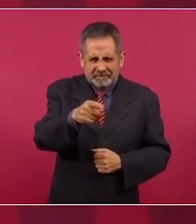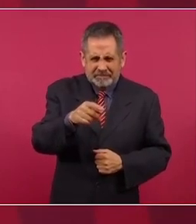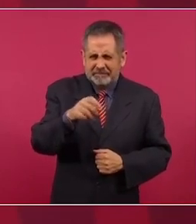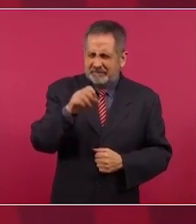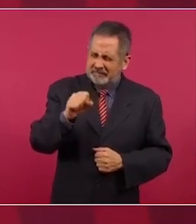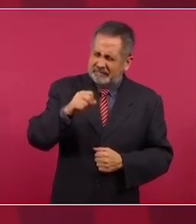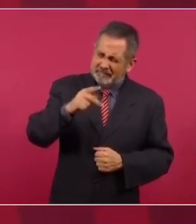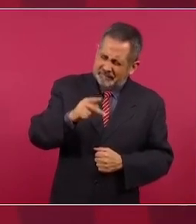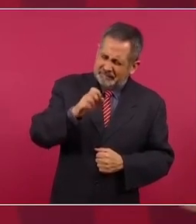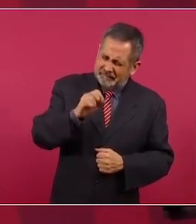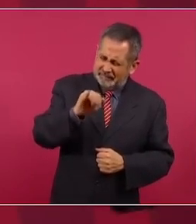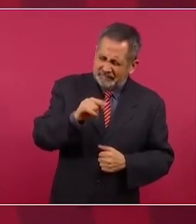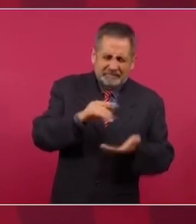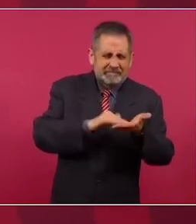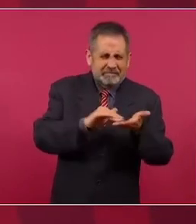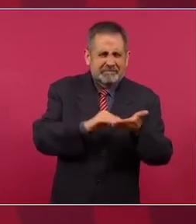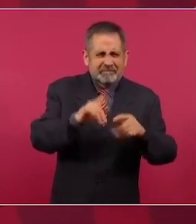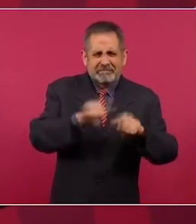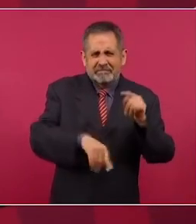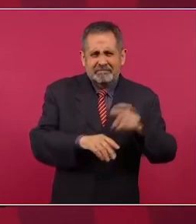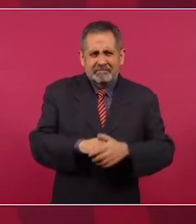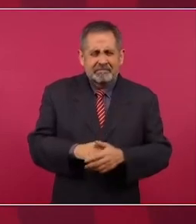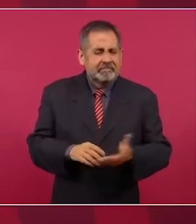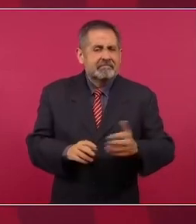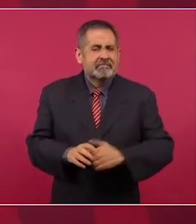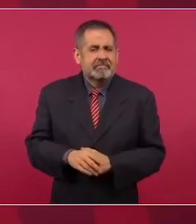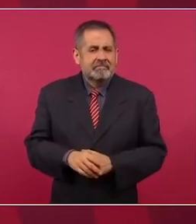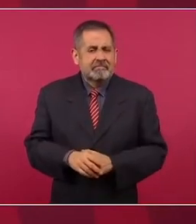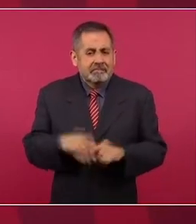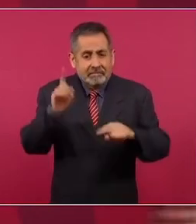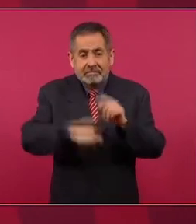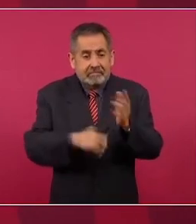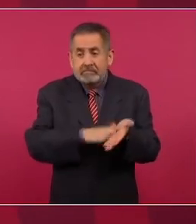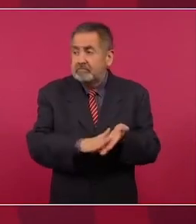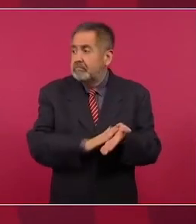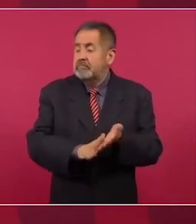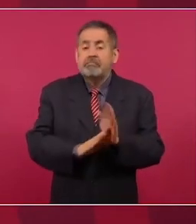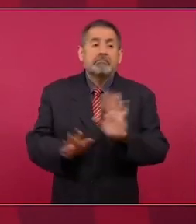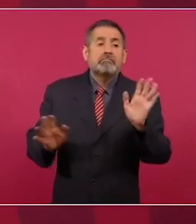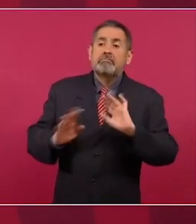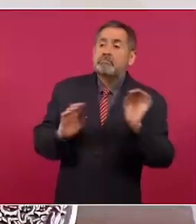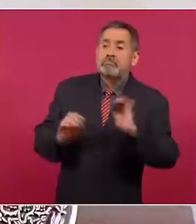escape. Spay. Le voy a decir. Lo borraron.